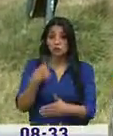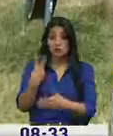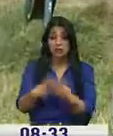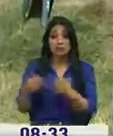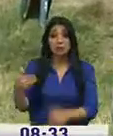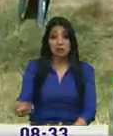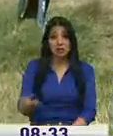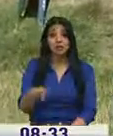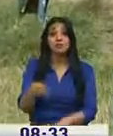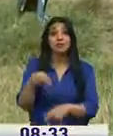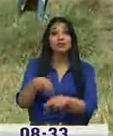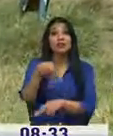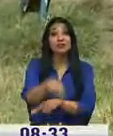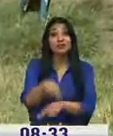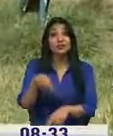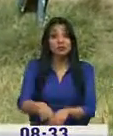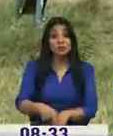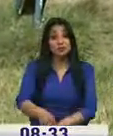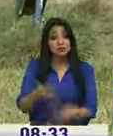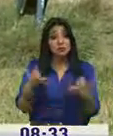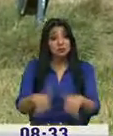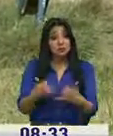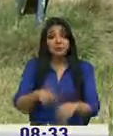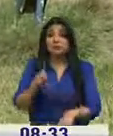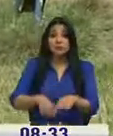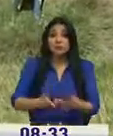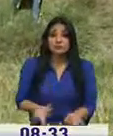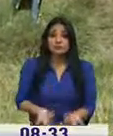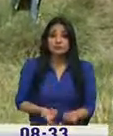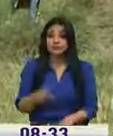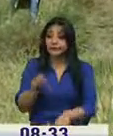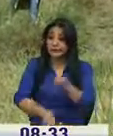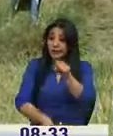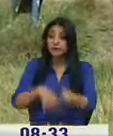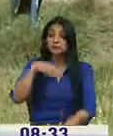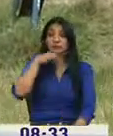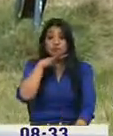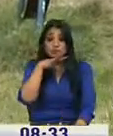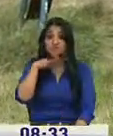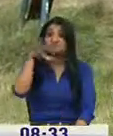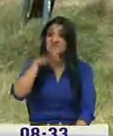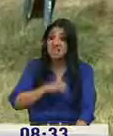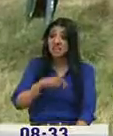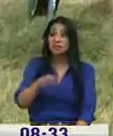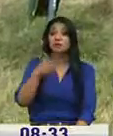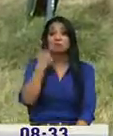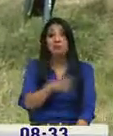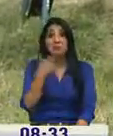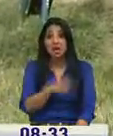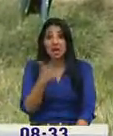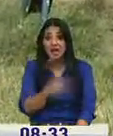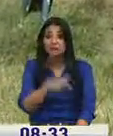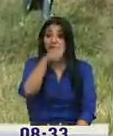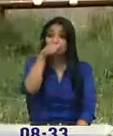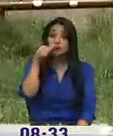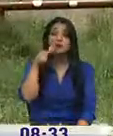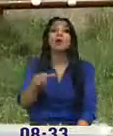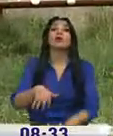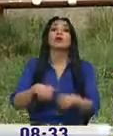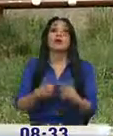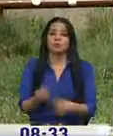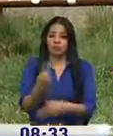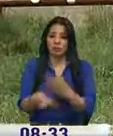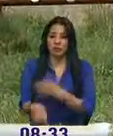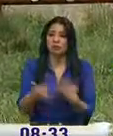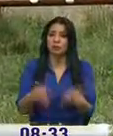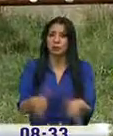tengo mis nietos. No pueden salir a jugar, porque como usted ve, los borrachos, tomando, drogándose. Por ello